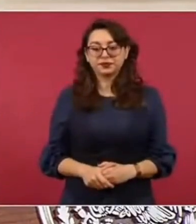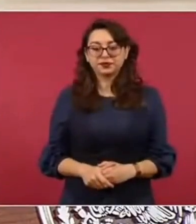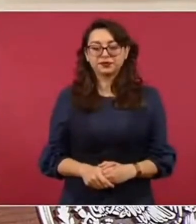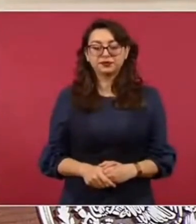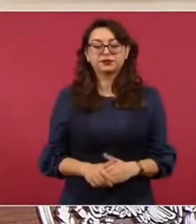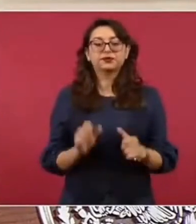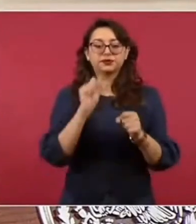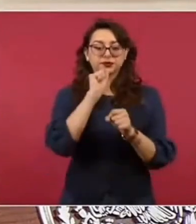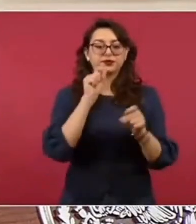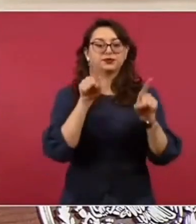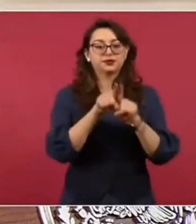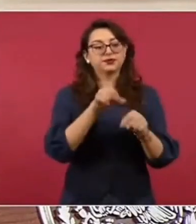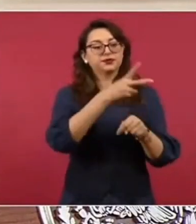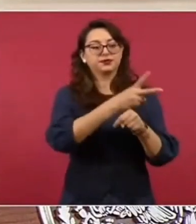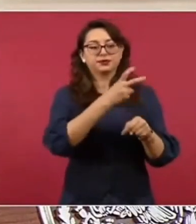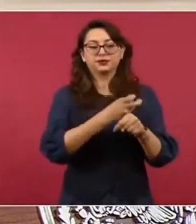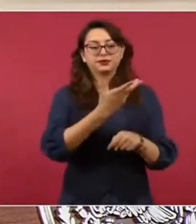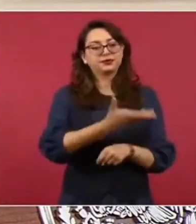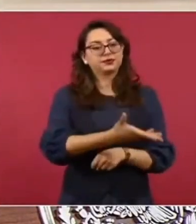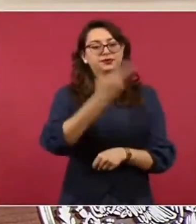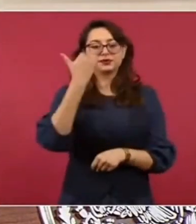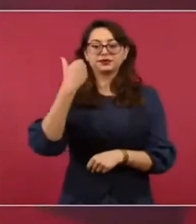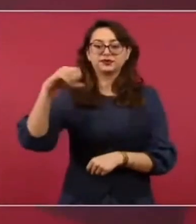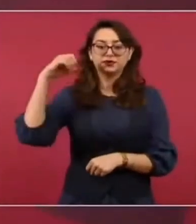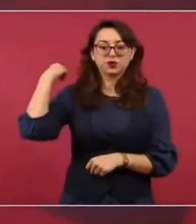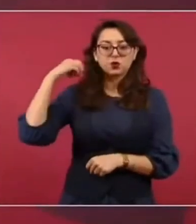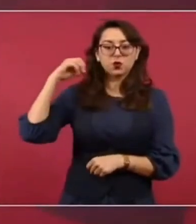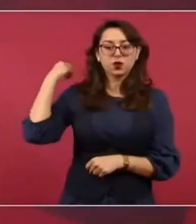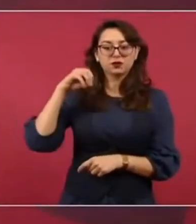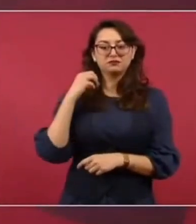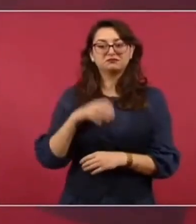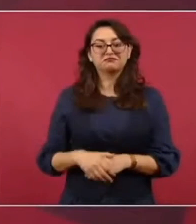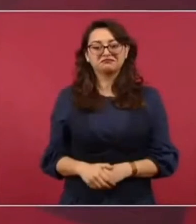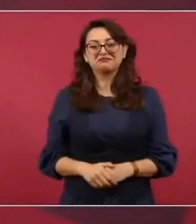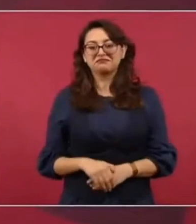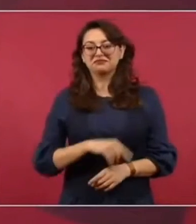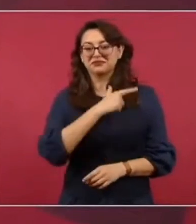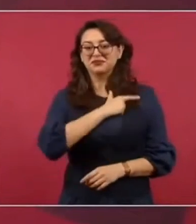lo invitamos a Oaxaca, estuvo muy